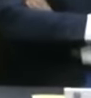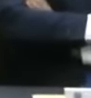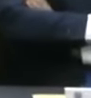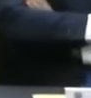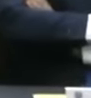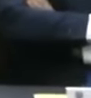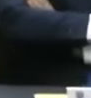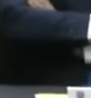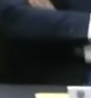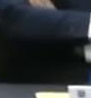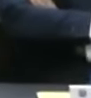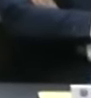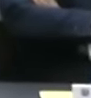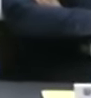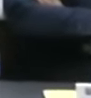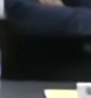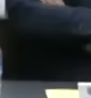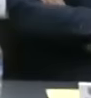honorables